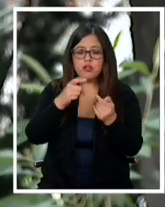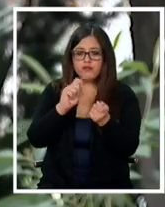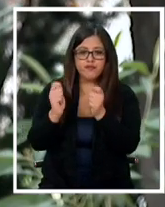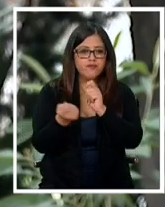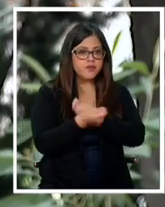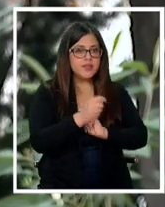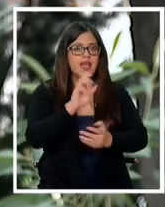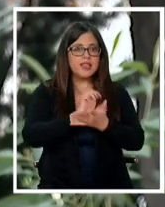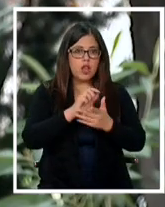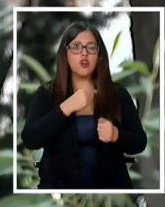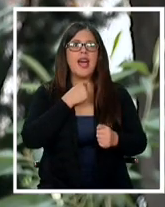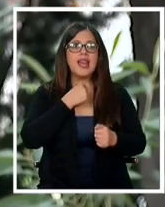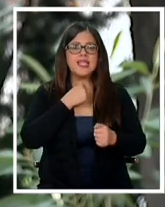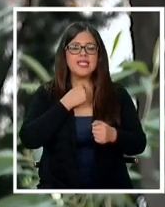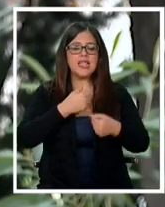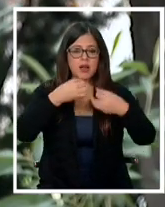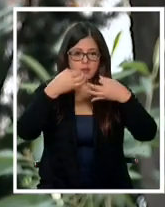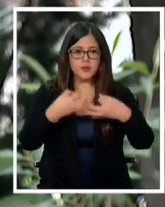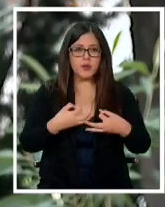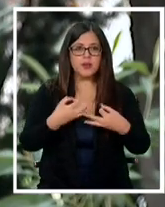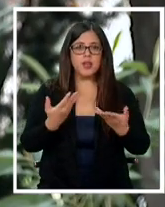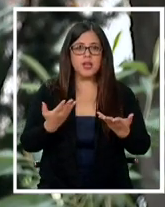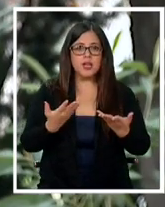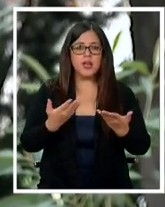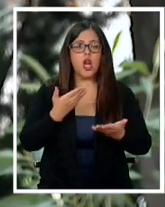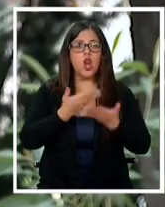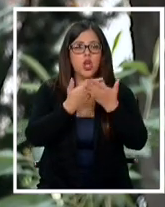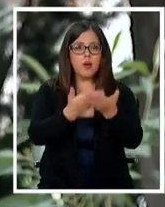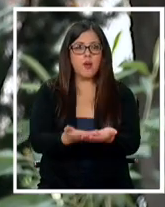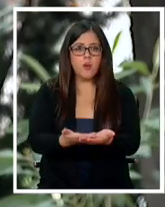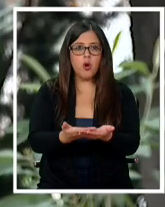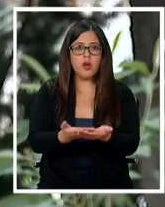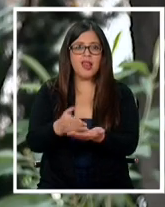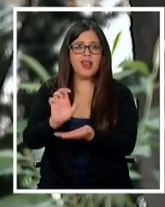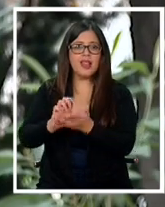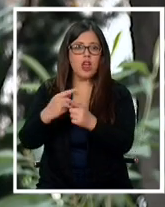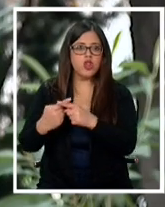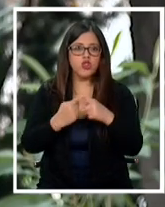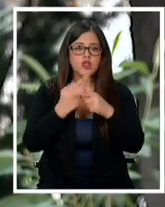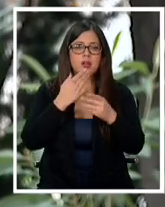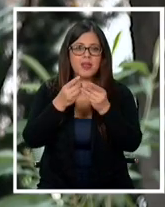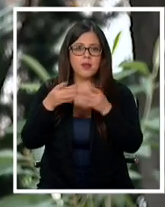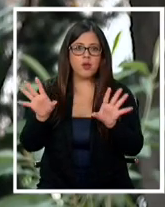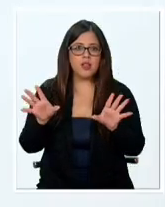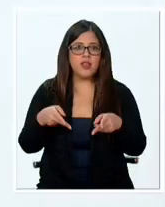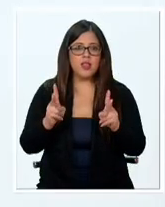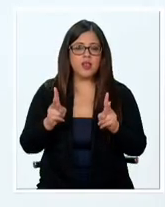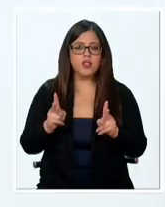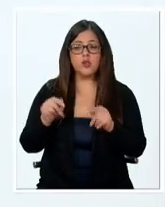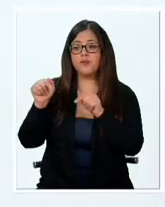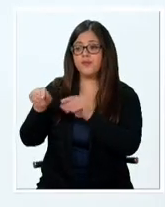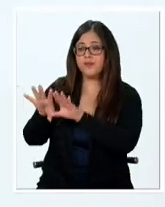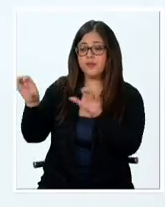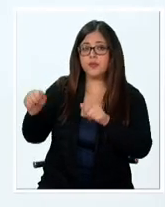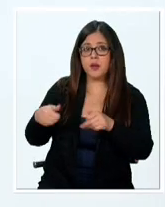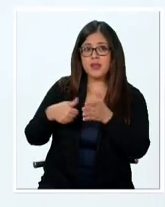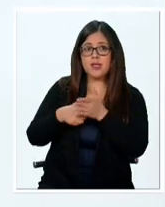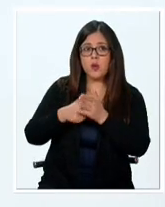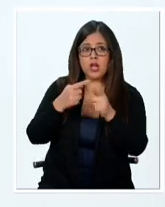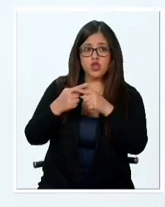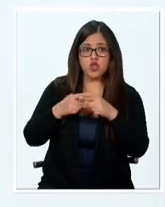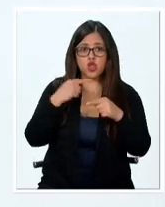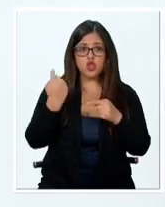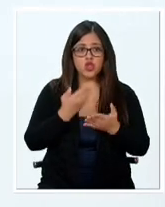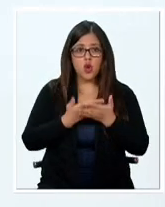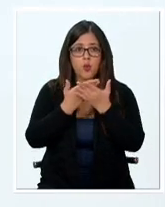que garantiza a materializar aquello que propone el estado social y democrático de derecho el sistema de seguridad social que